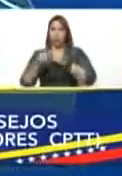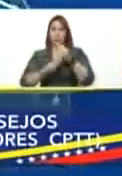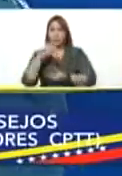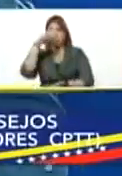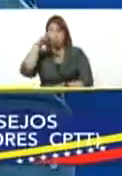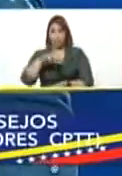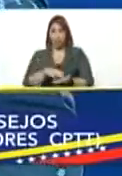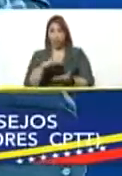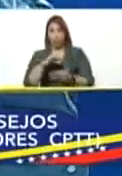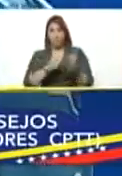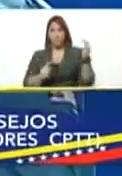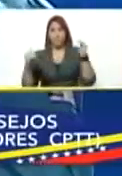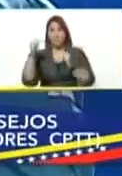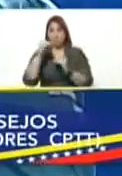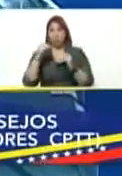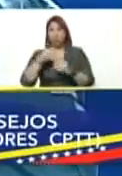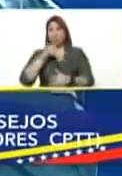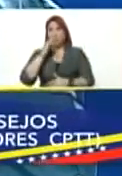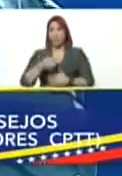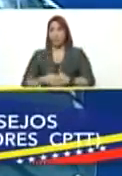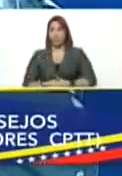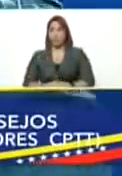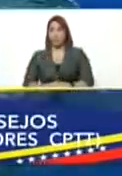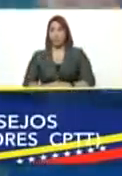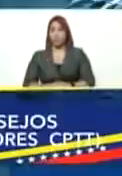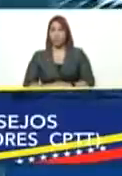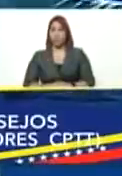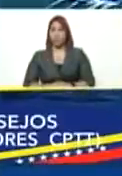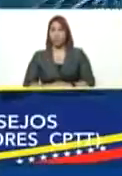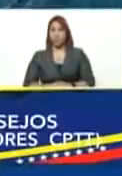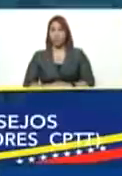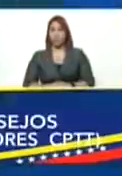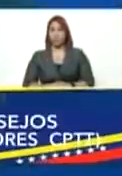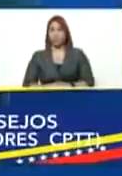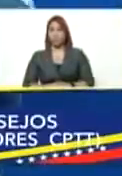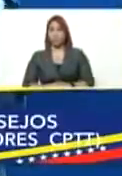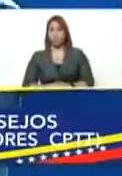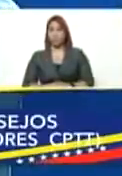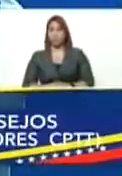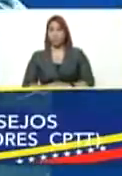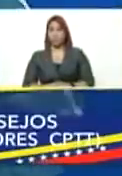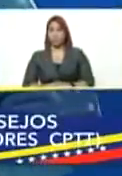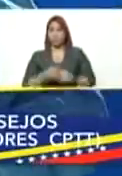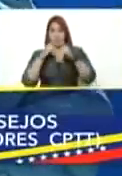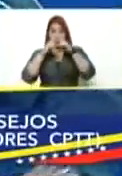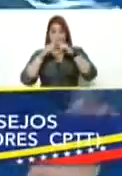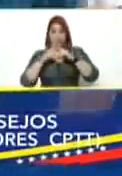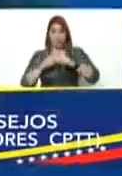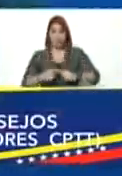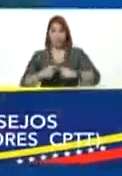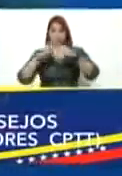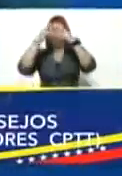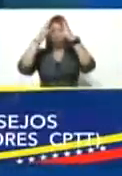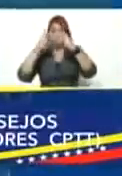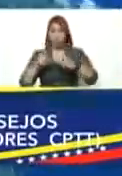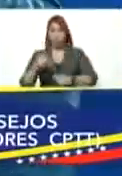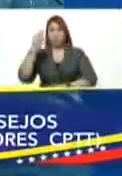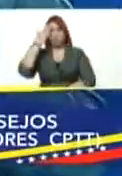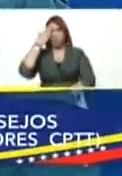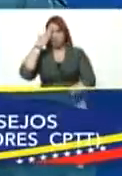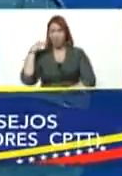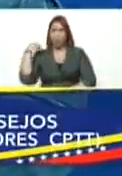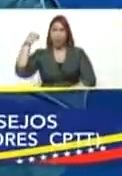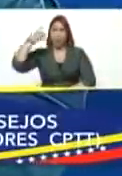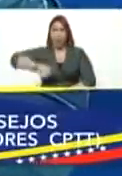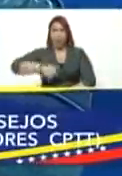estado mayor del café. Porque eso sacamos una estadística por el ISAI y sabemos que eso tiene años así,